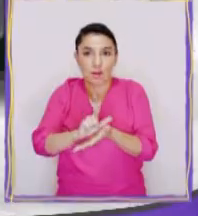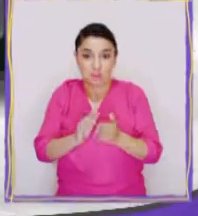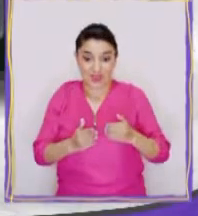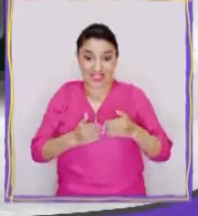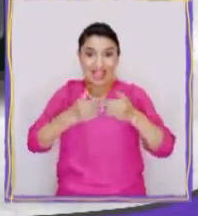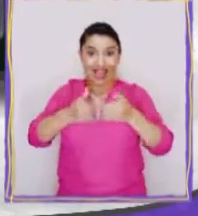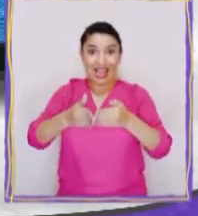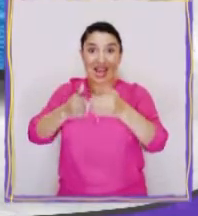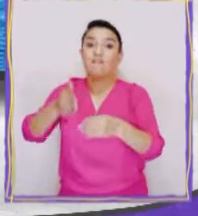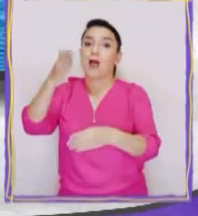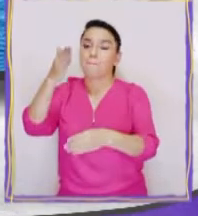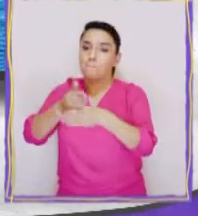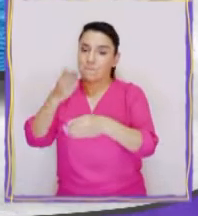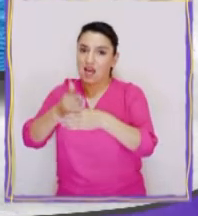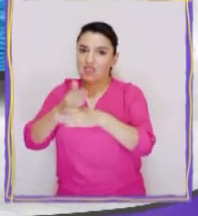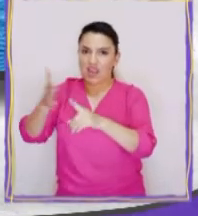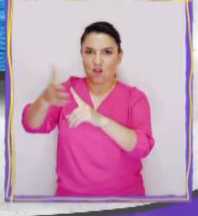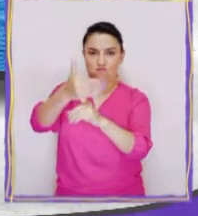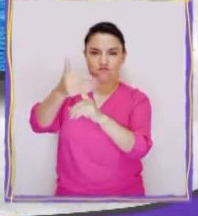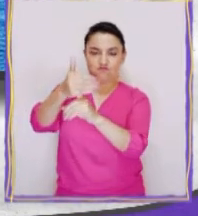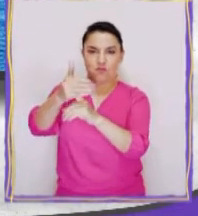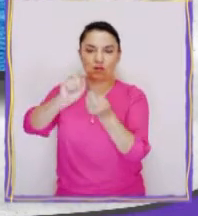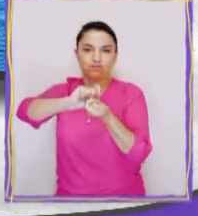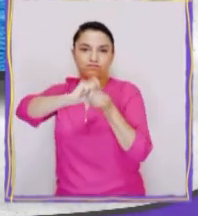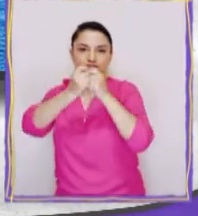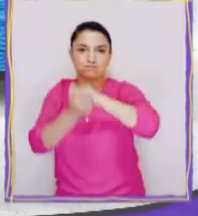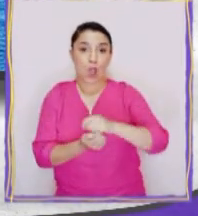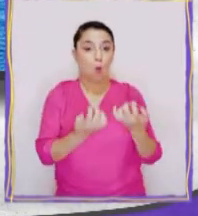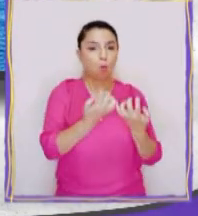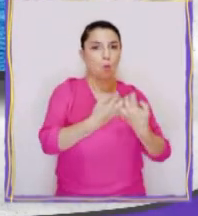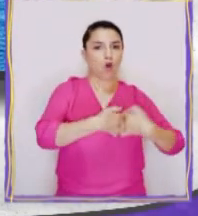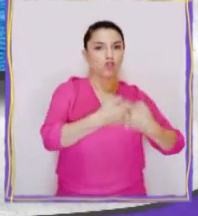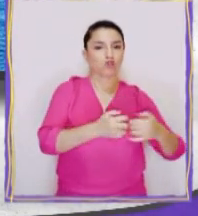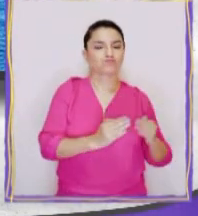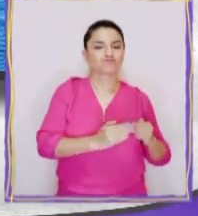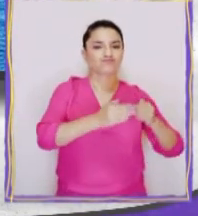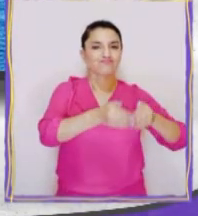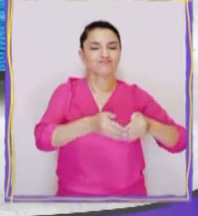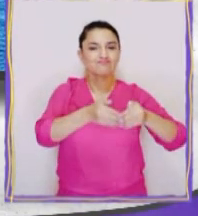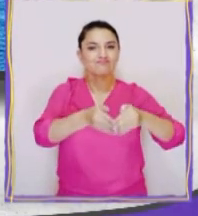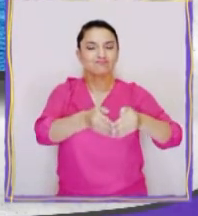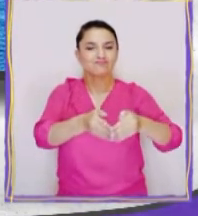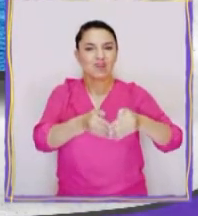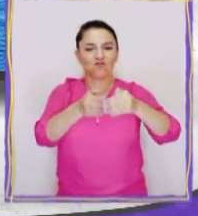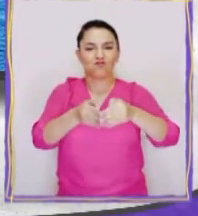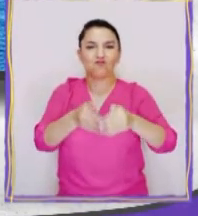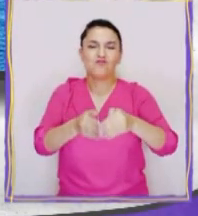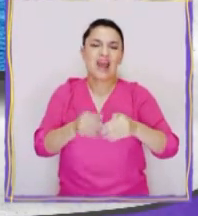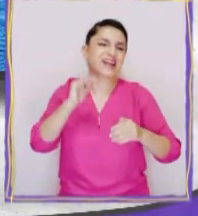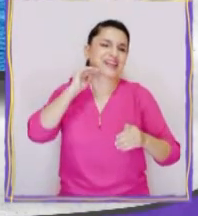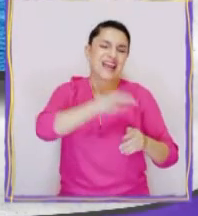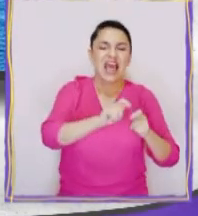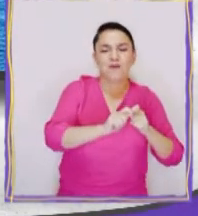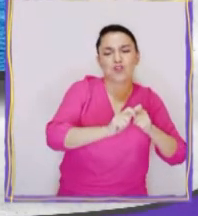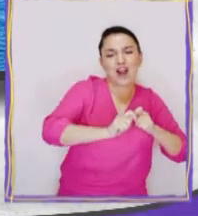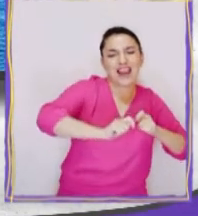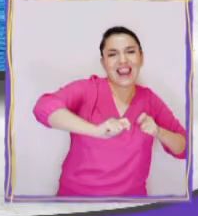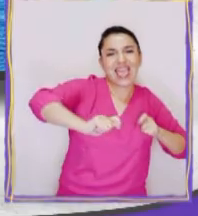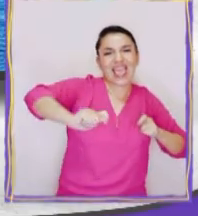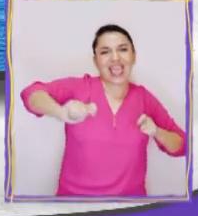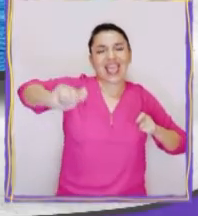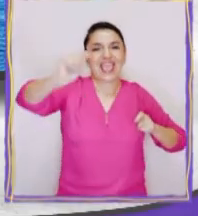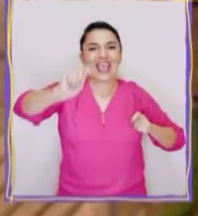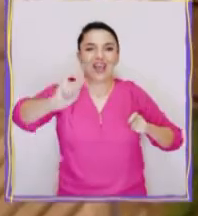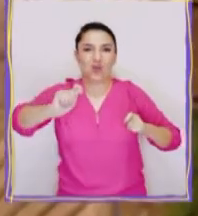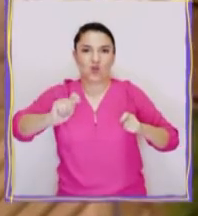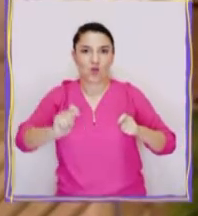las carabelas de madera se transformaron en modernas barcos con motor y capaces de navegar mucho más rápido y más